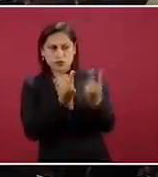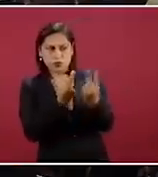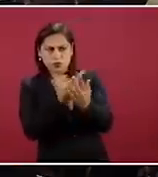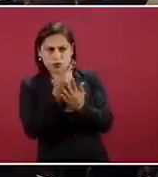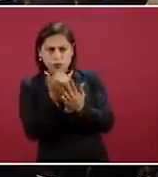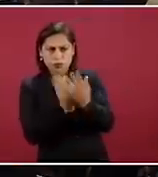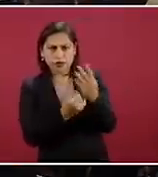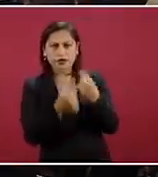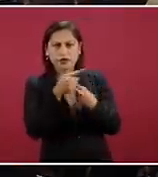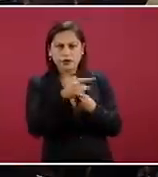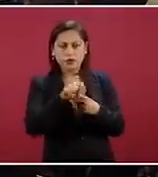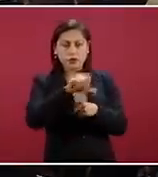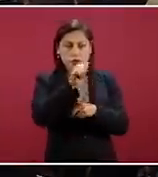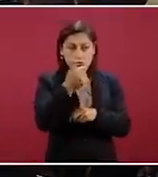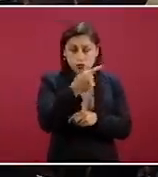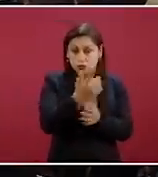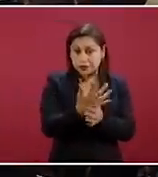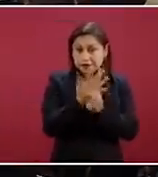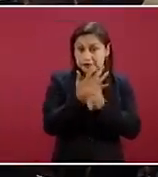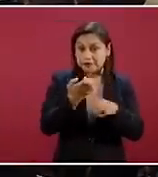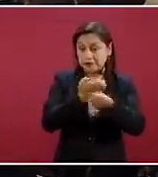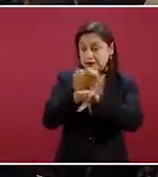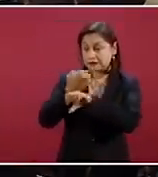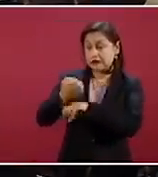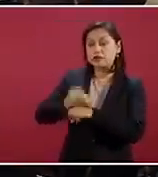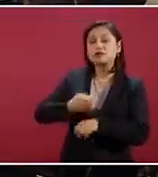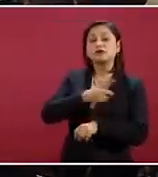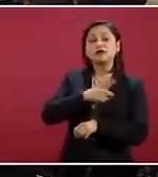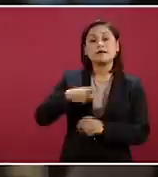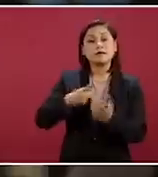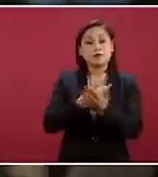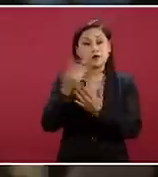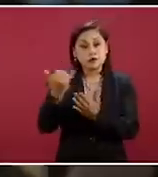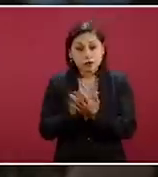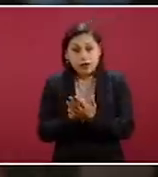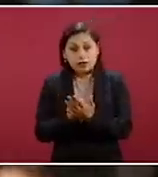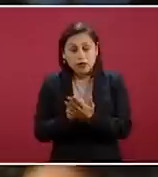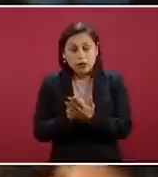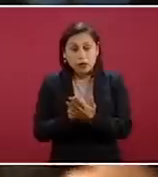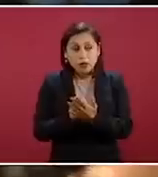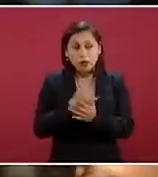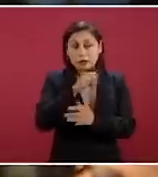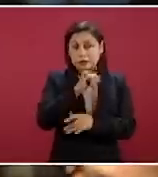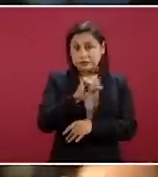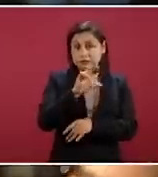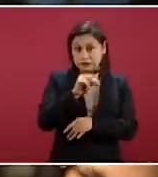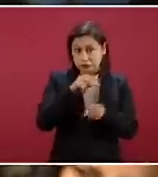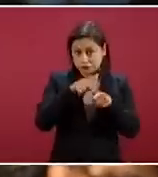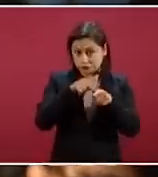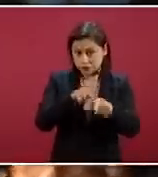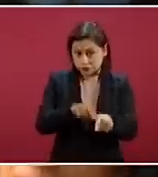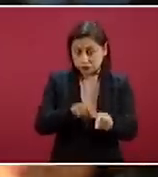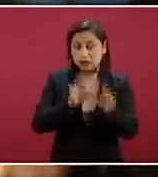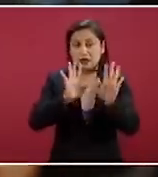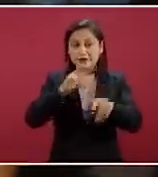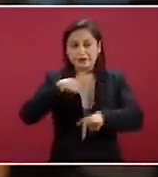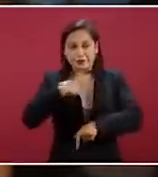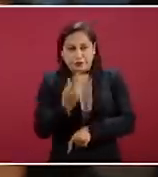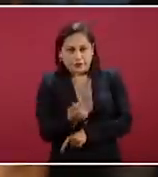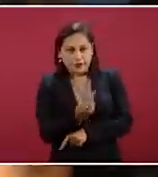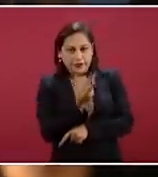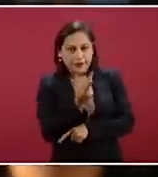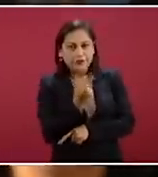detonante también de la economía, y si los gobernadores han cumplido con dar la lista de